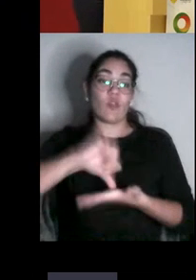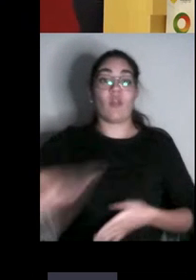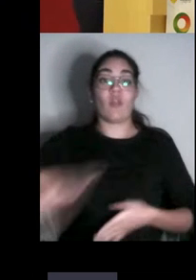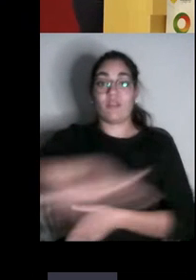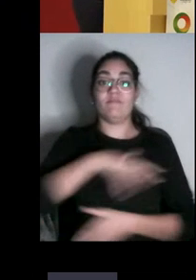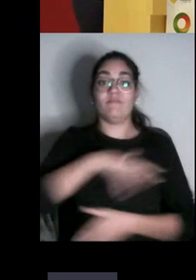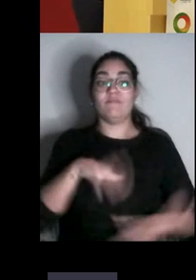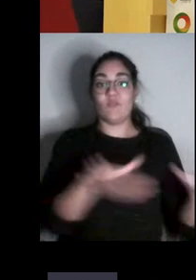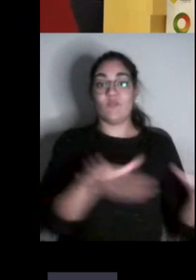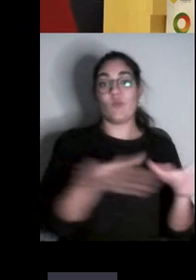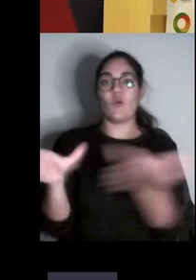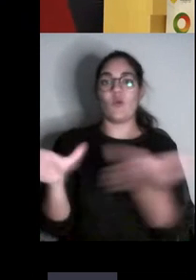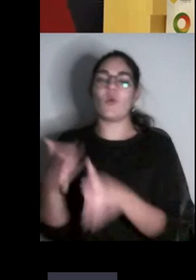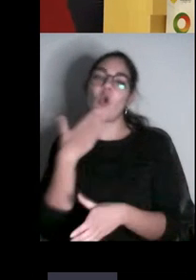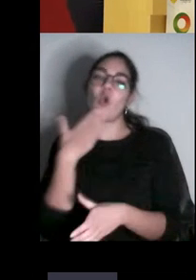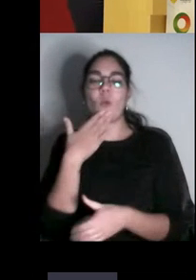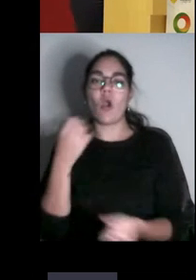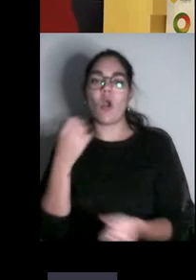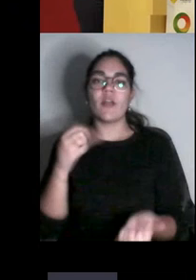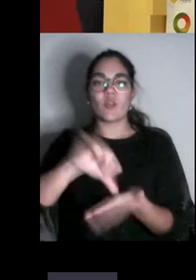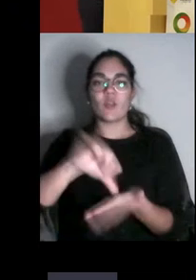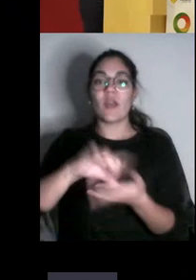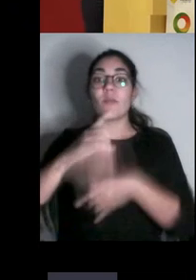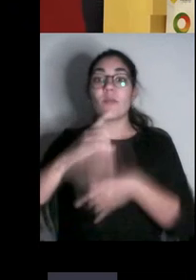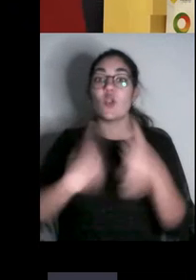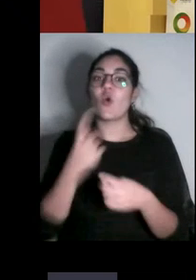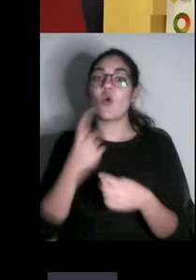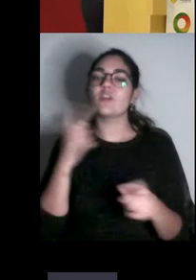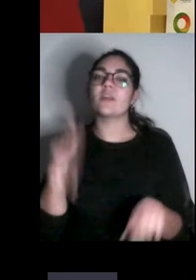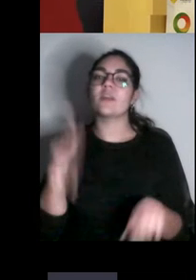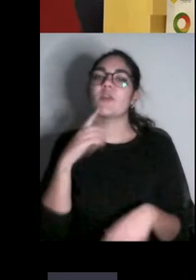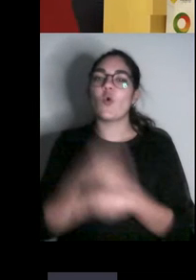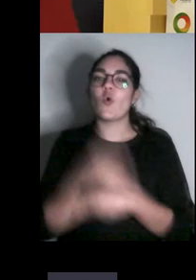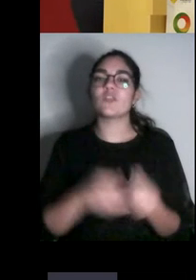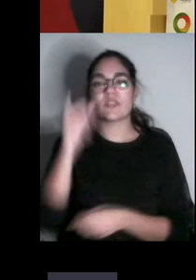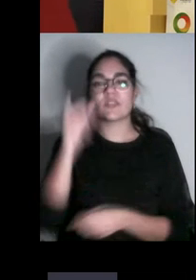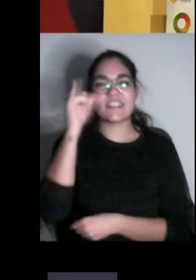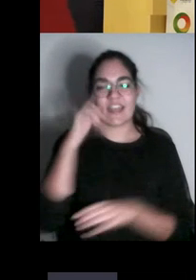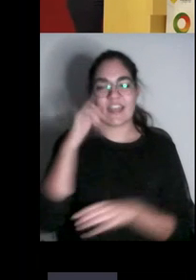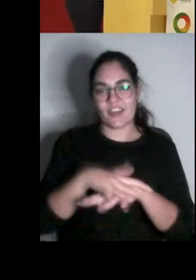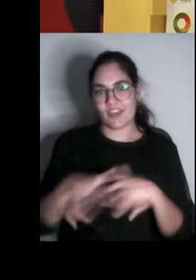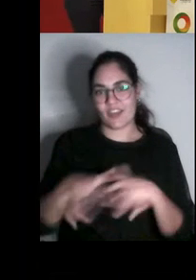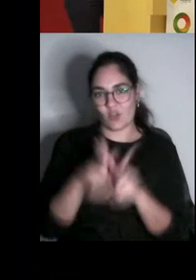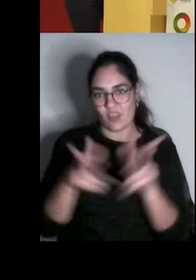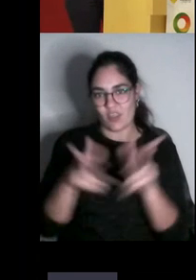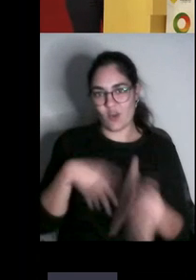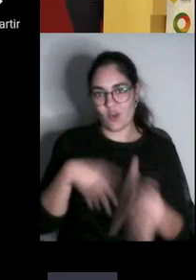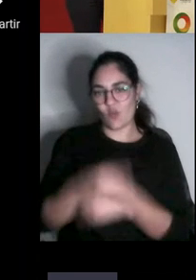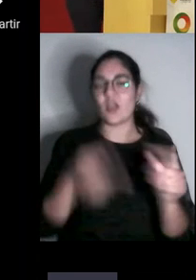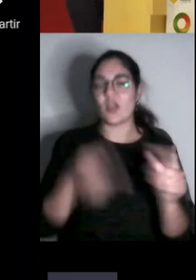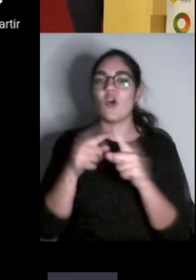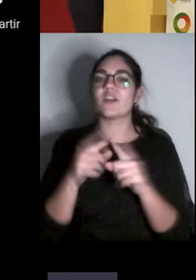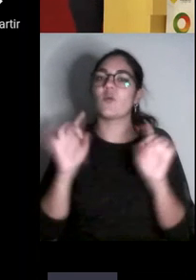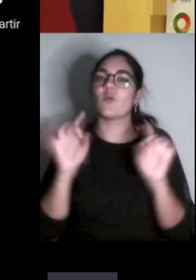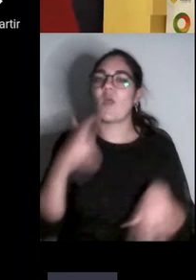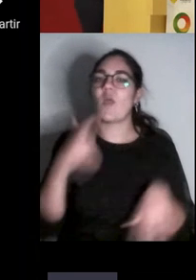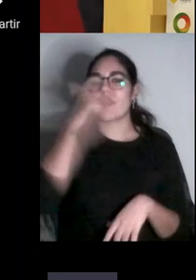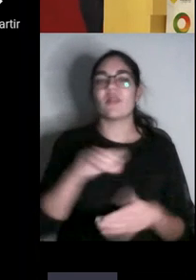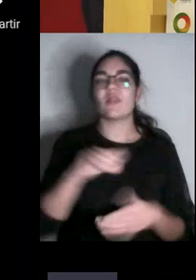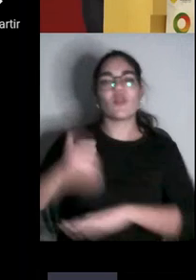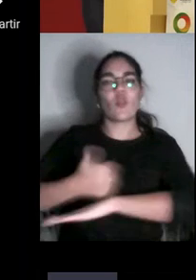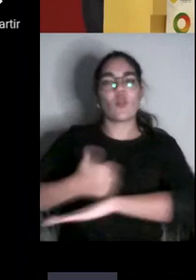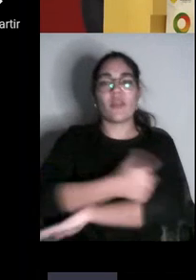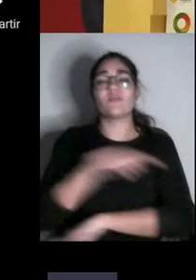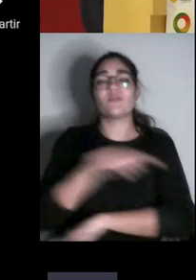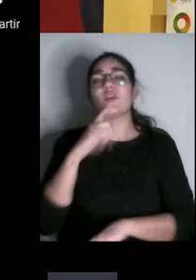para interactuar con ellos en redes sociales usamos instagram como red social este es un pequeño vídeo que tengo no se va a